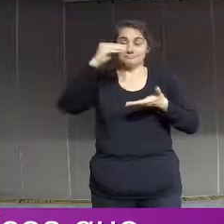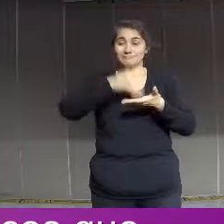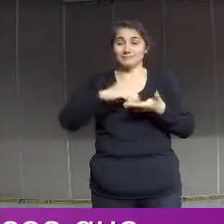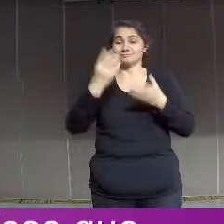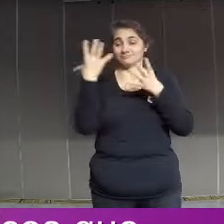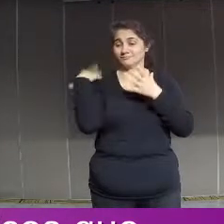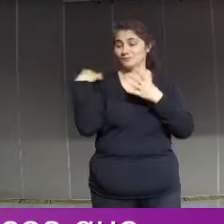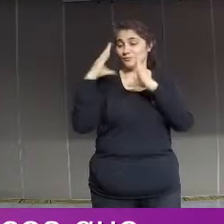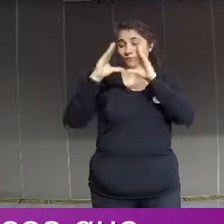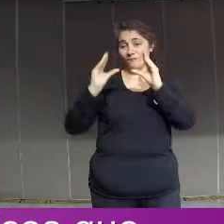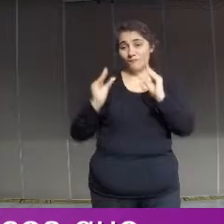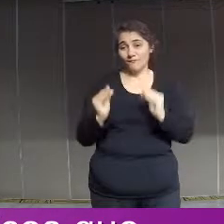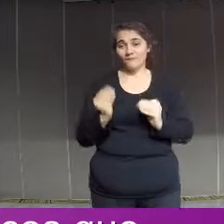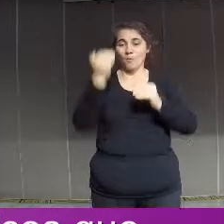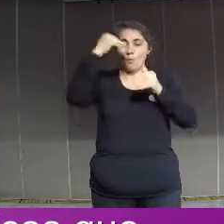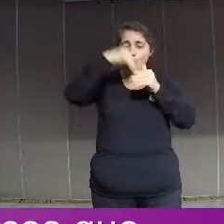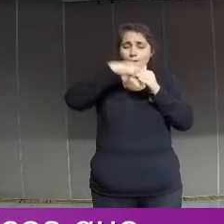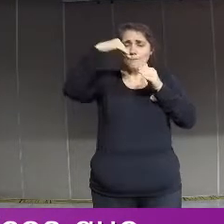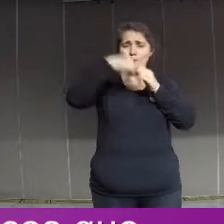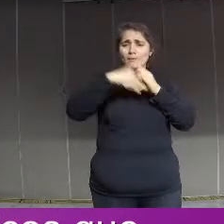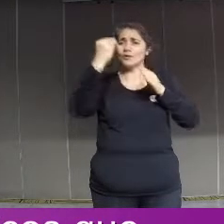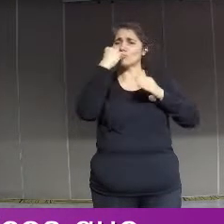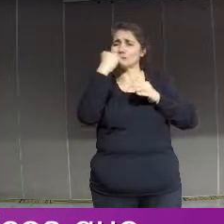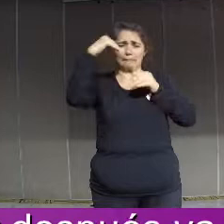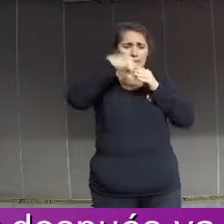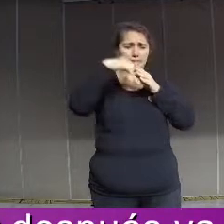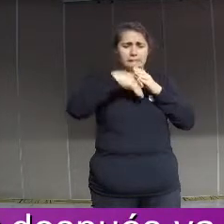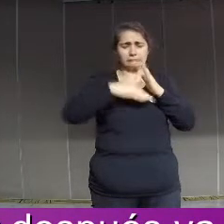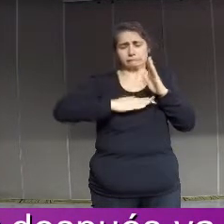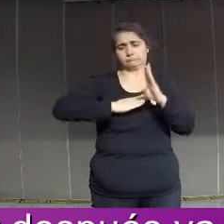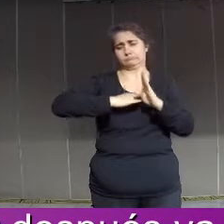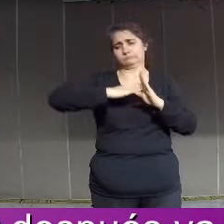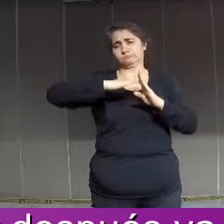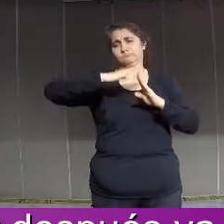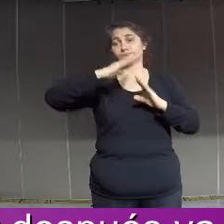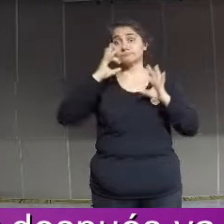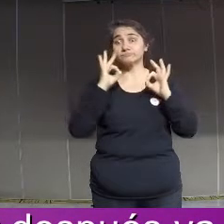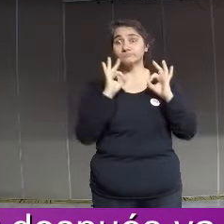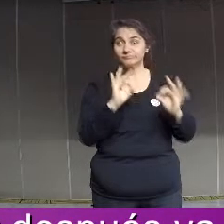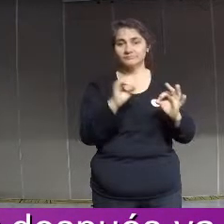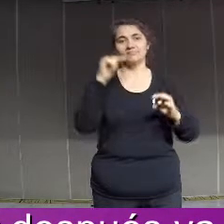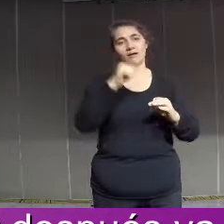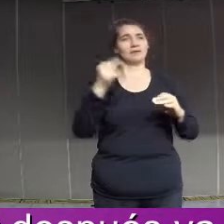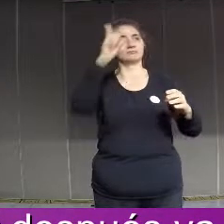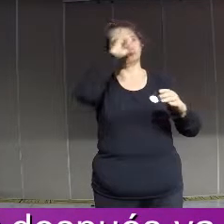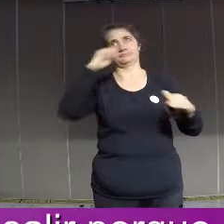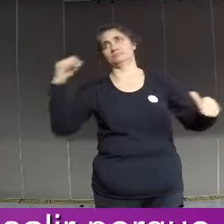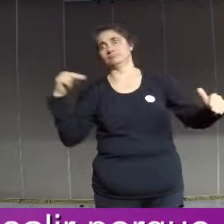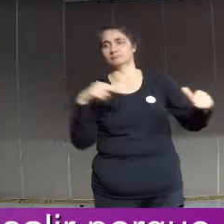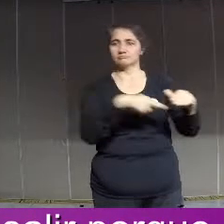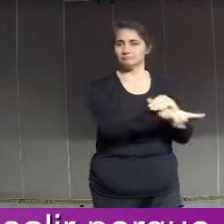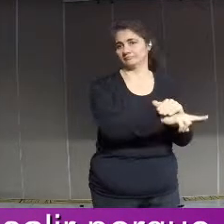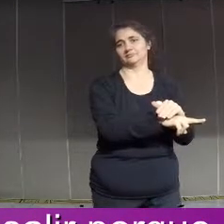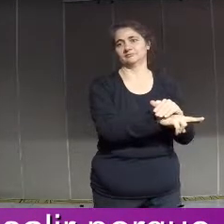pulmonar, esos mocos dificultan cada vez más la alimentación diaria, se pega cada vez más en